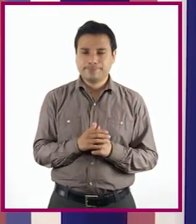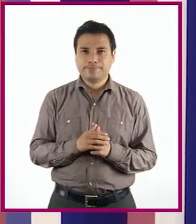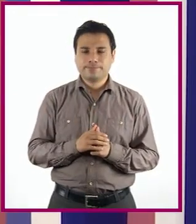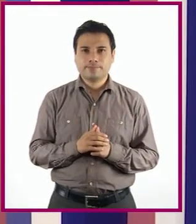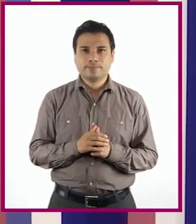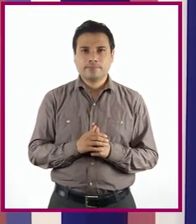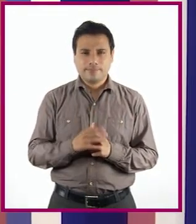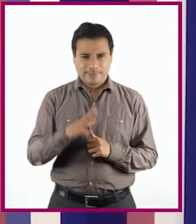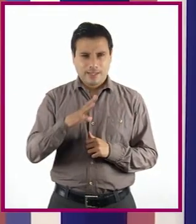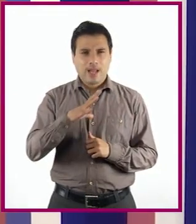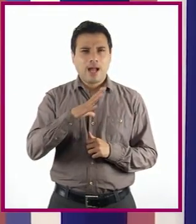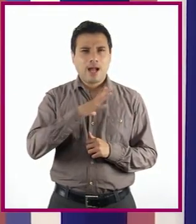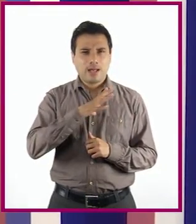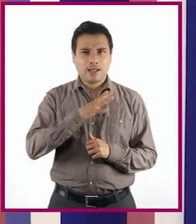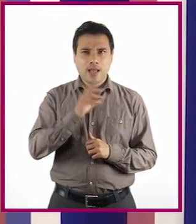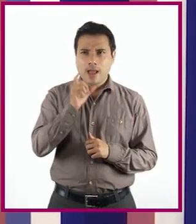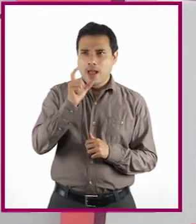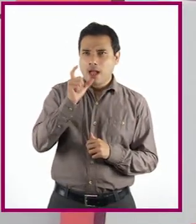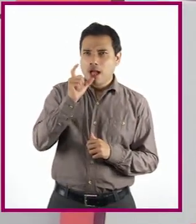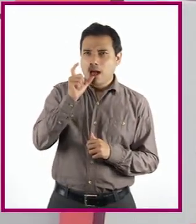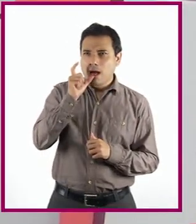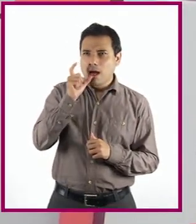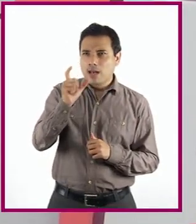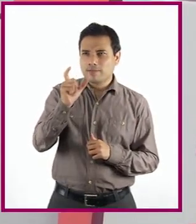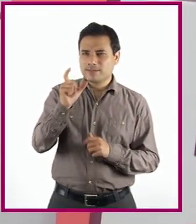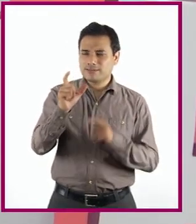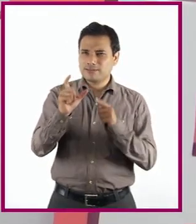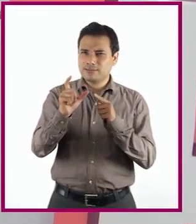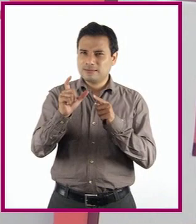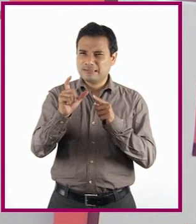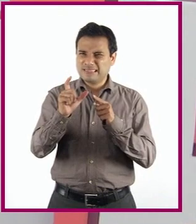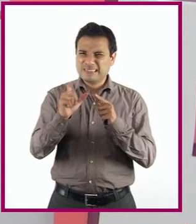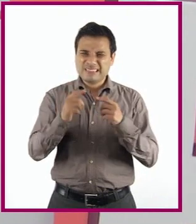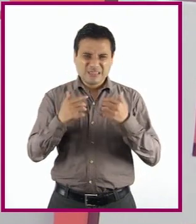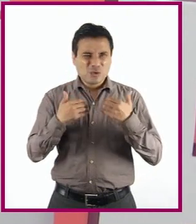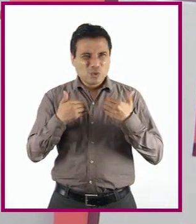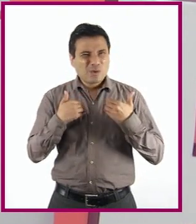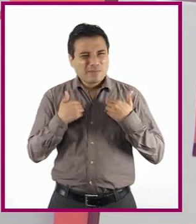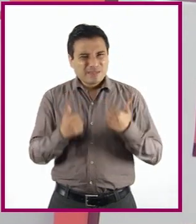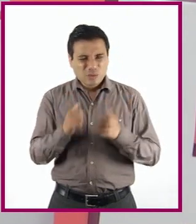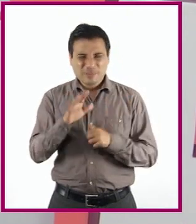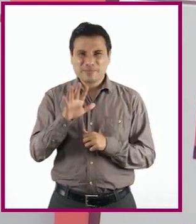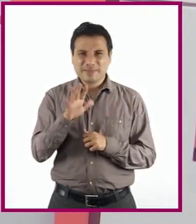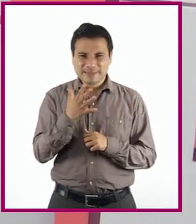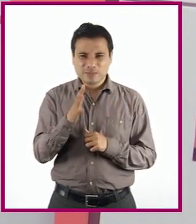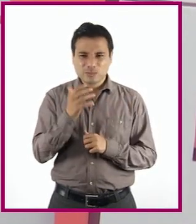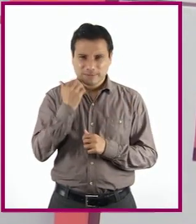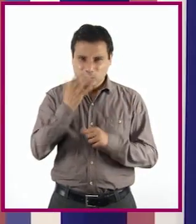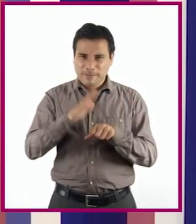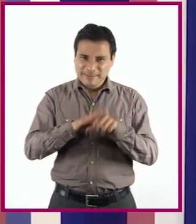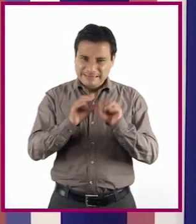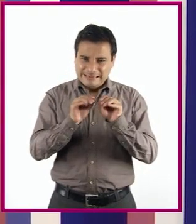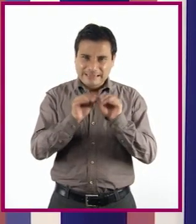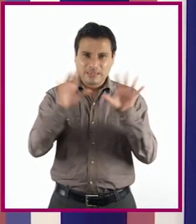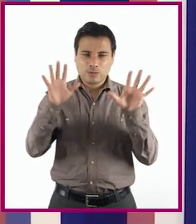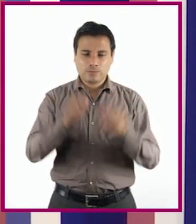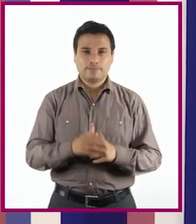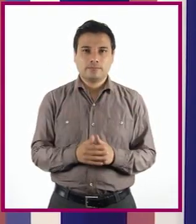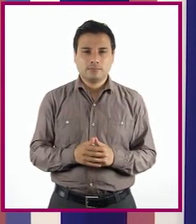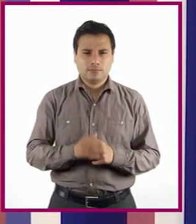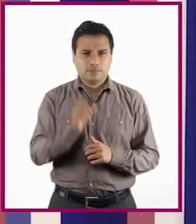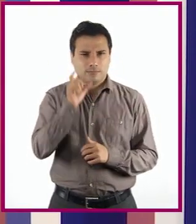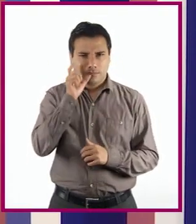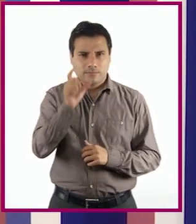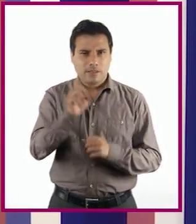Hay una palabra en el propósito de la clase que, si bien comprendo en su generalidad, me gustaría tener más clara. Dime